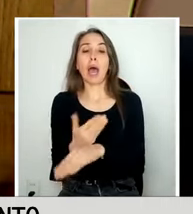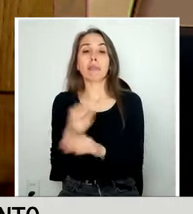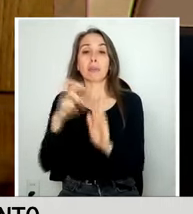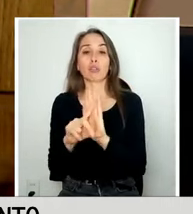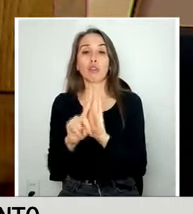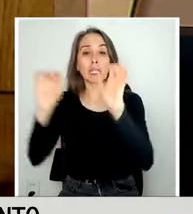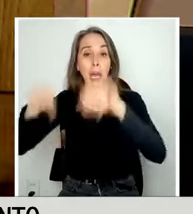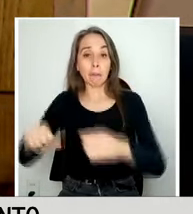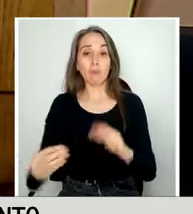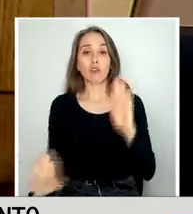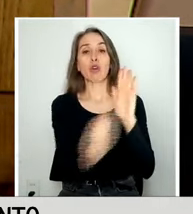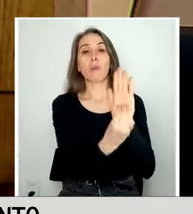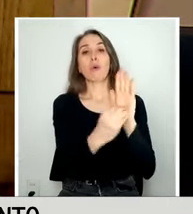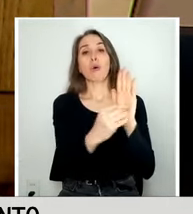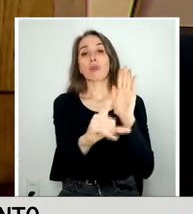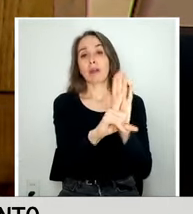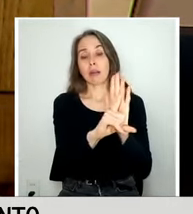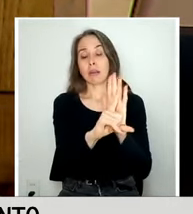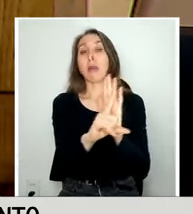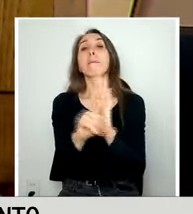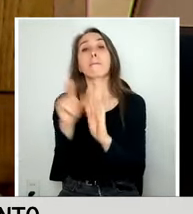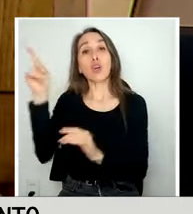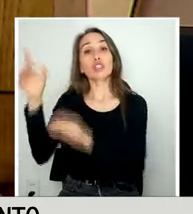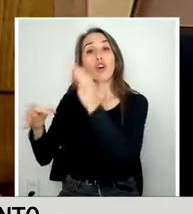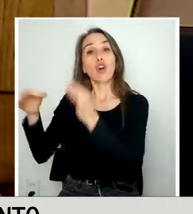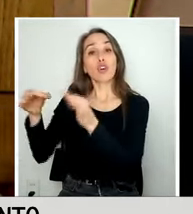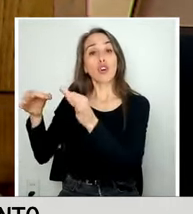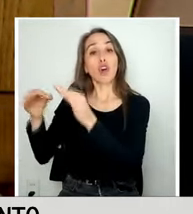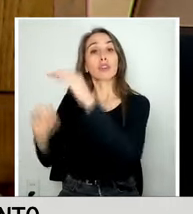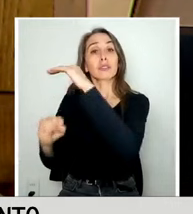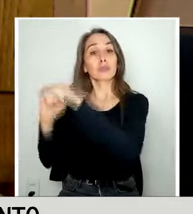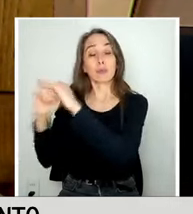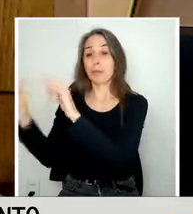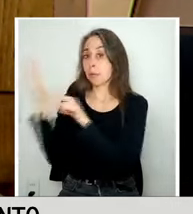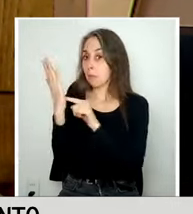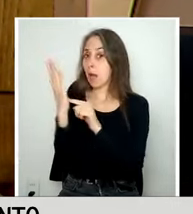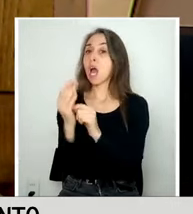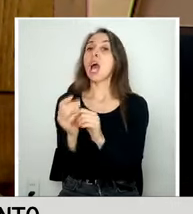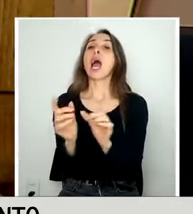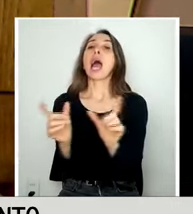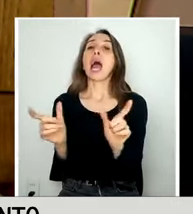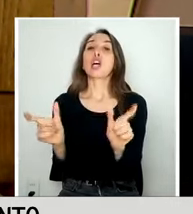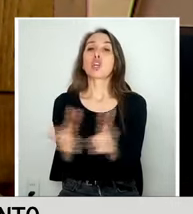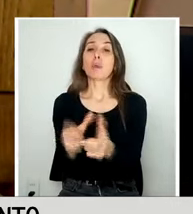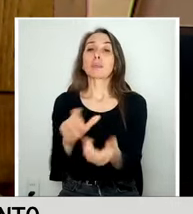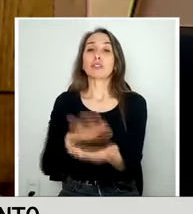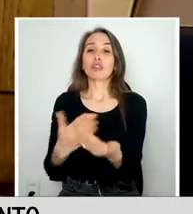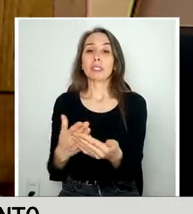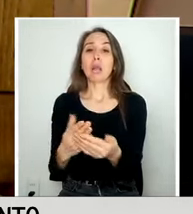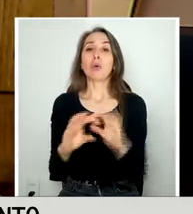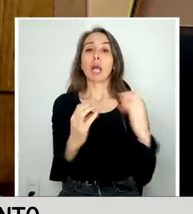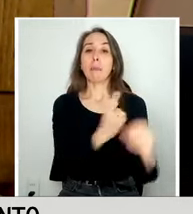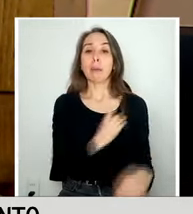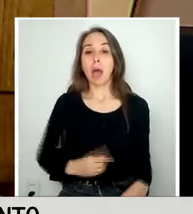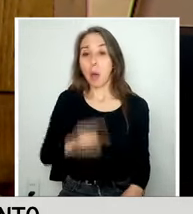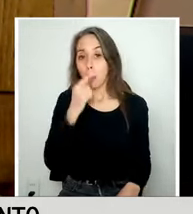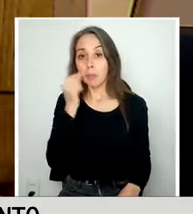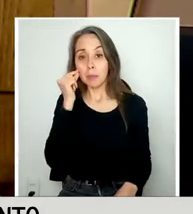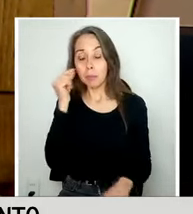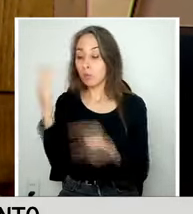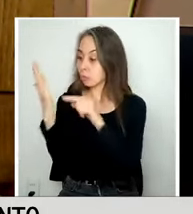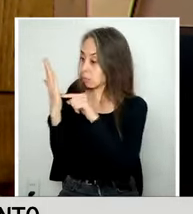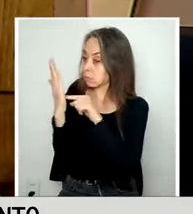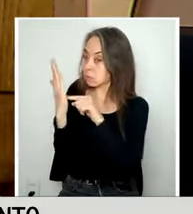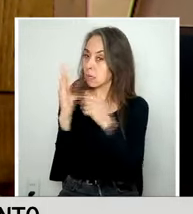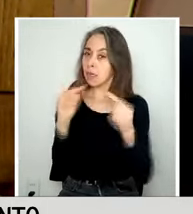y en esa luz que la cámara de la comisión de salud de la cámara de diputada y diputados discutió este proyecto lo aprobó